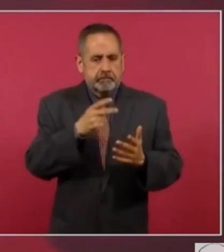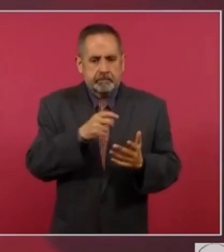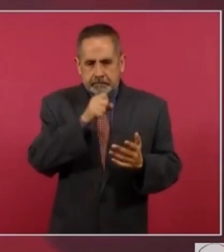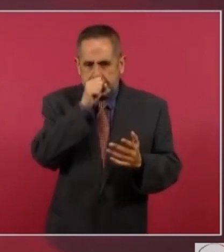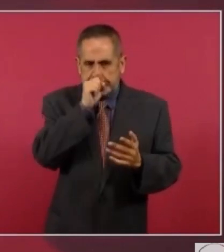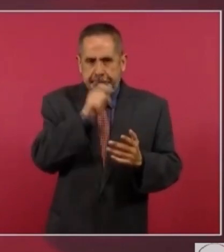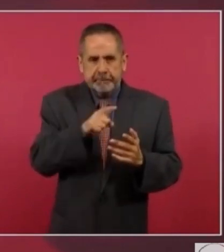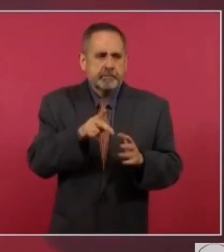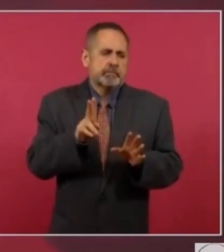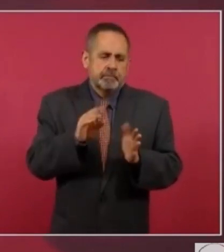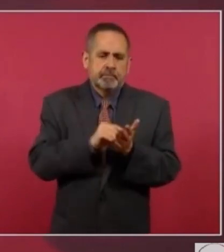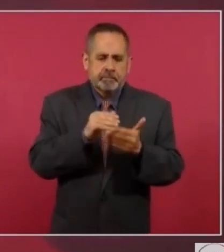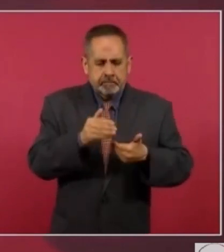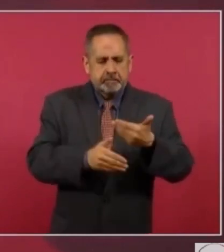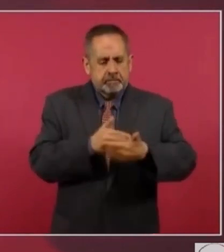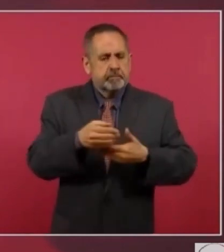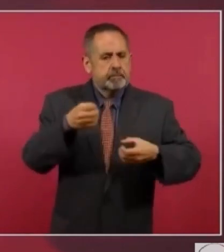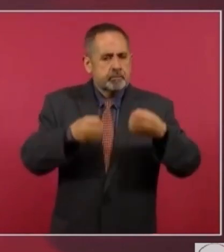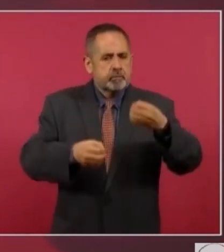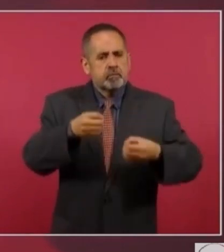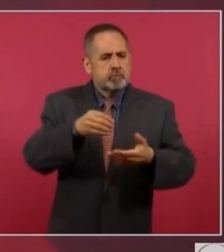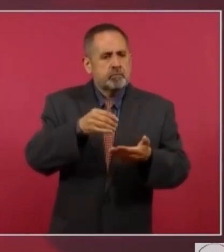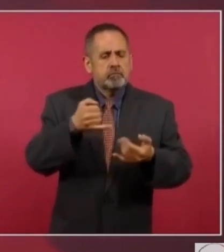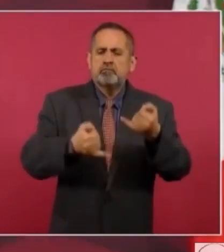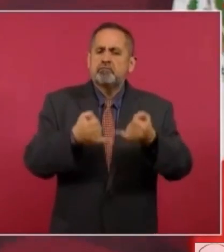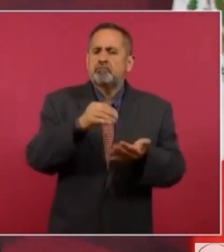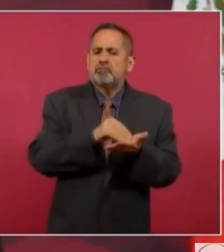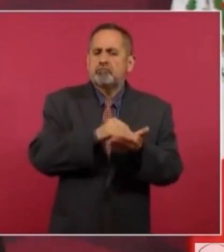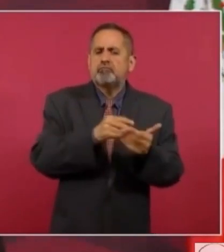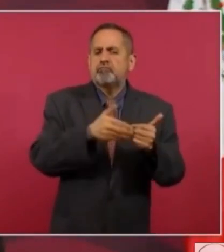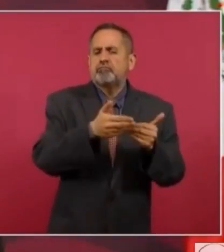y sigue adelante ese juicio.